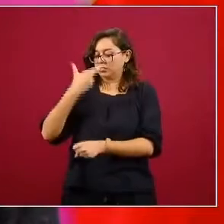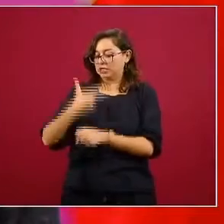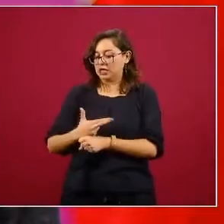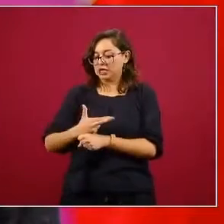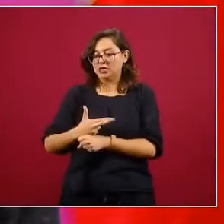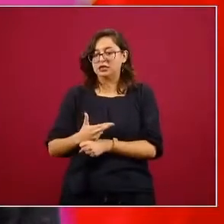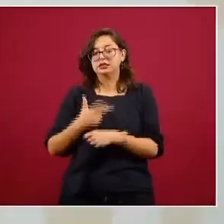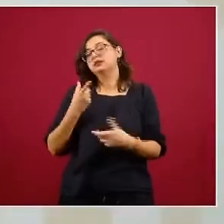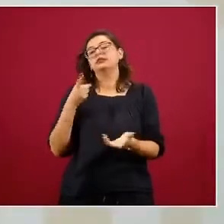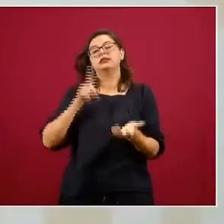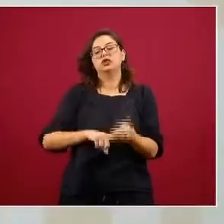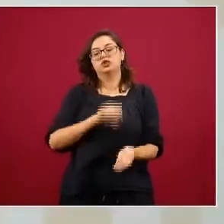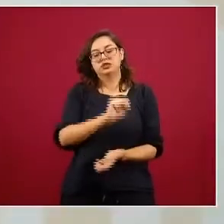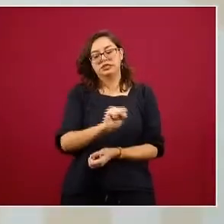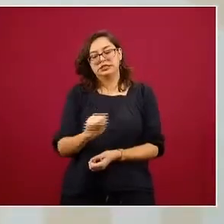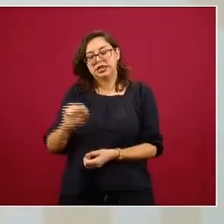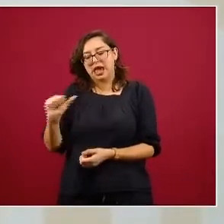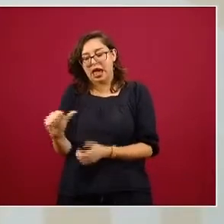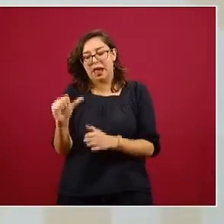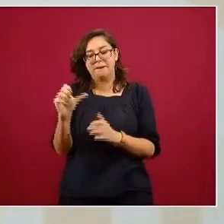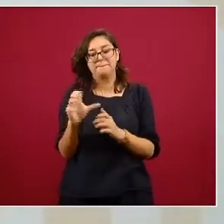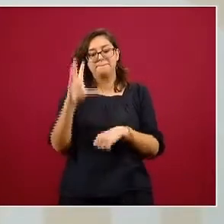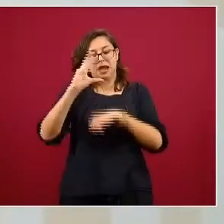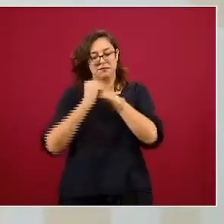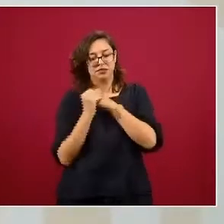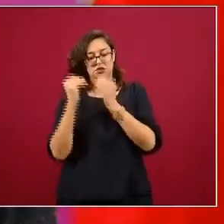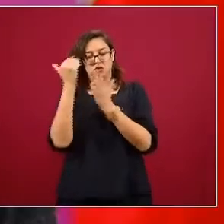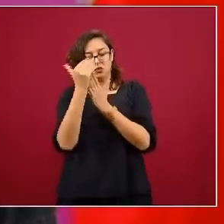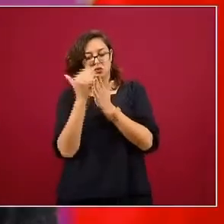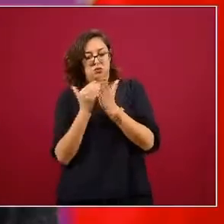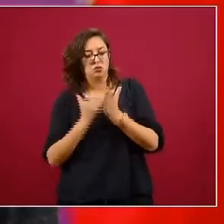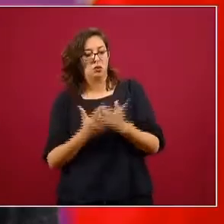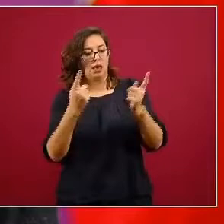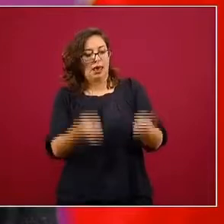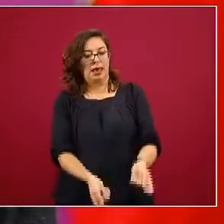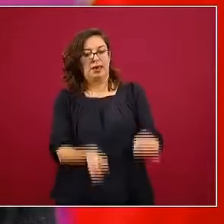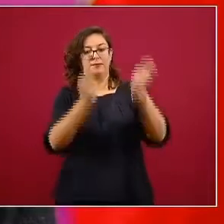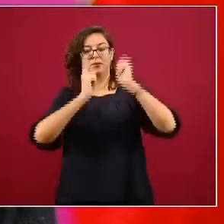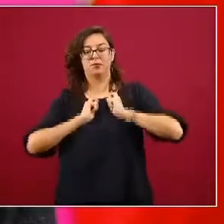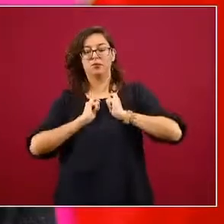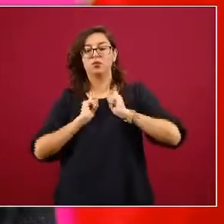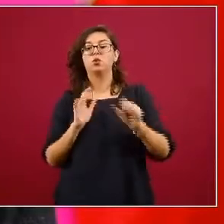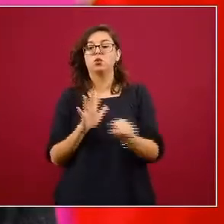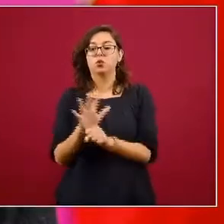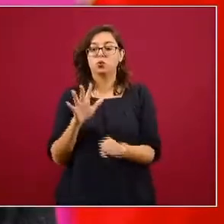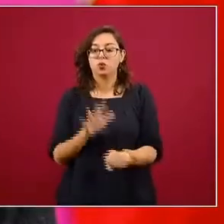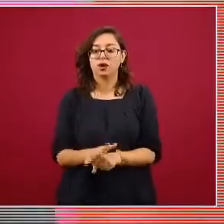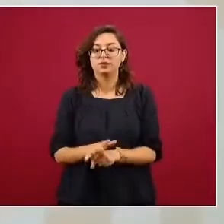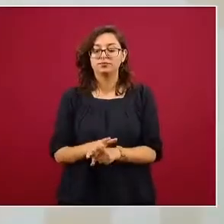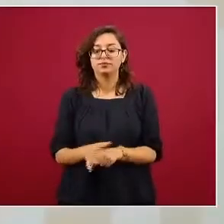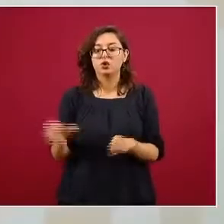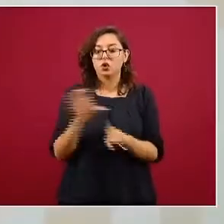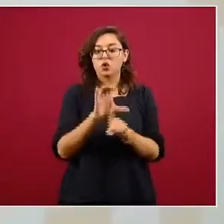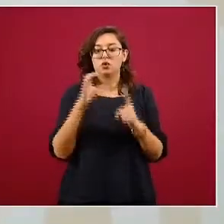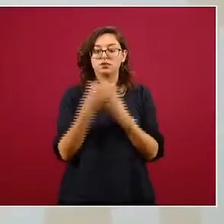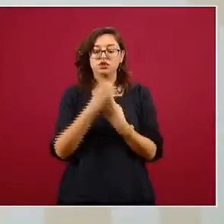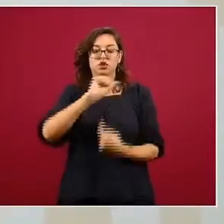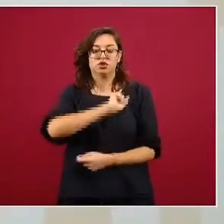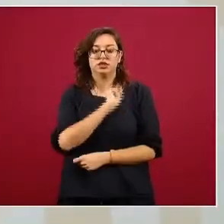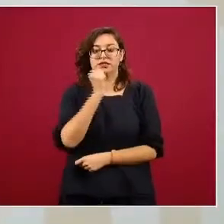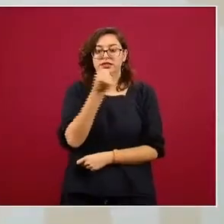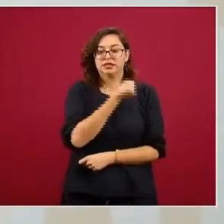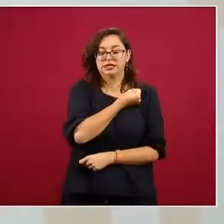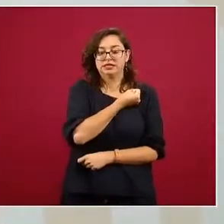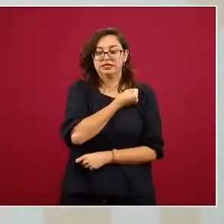de la Secretaría de Salud y otras disposiciones, y entre ellas está el presidir la Comisión de Salud Pública del